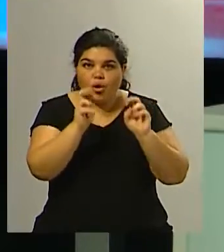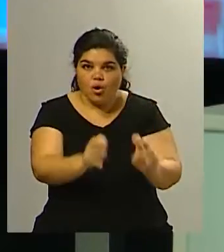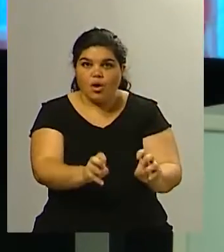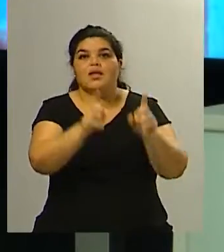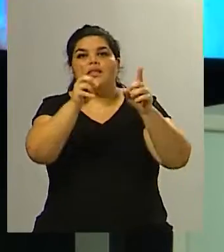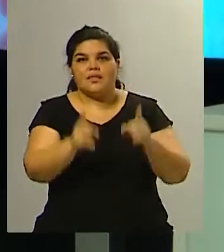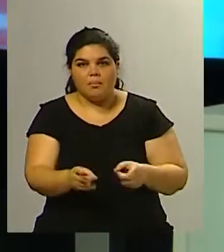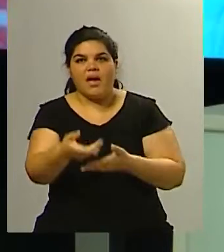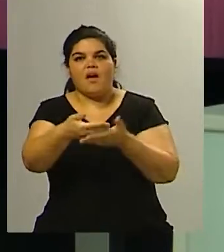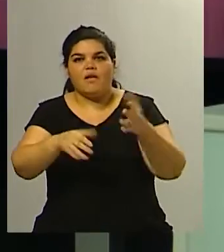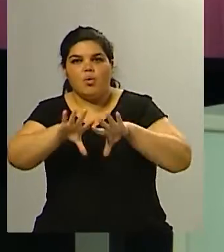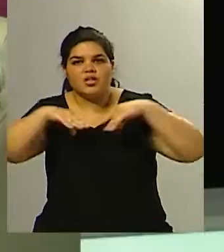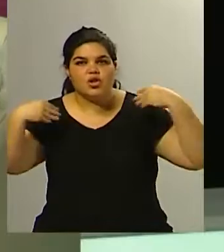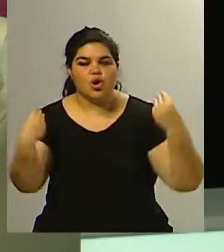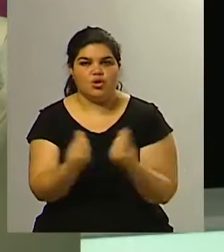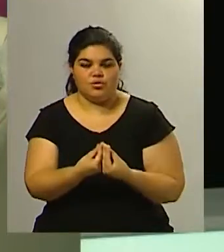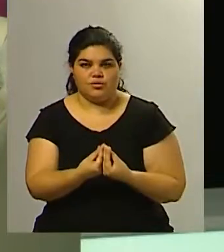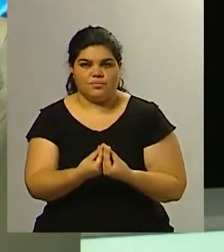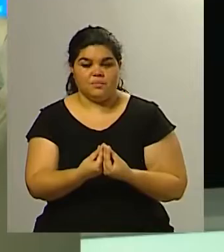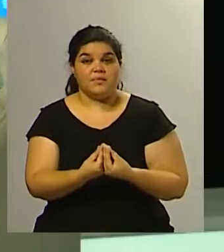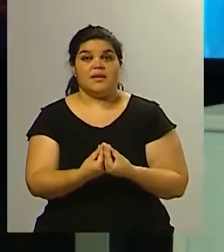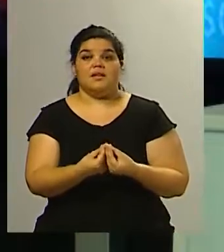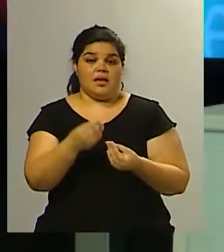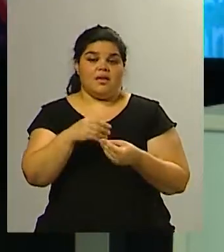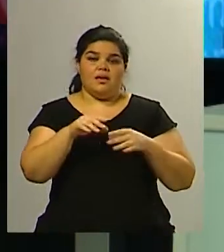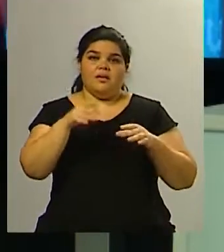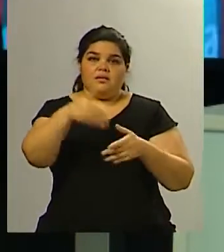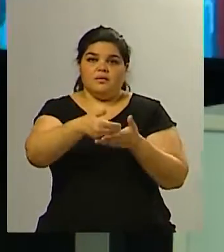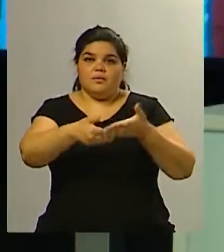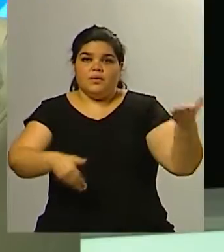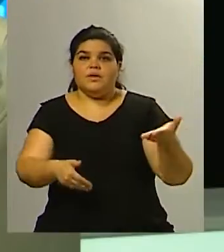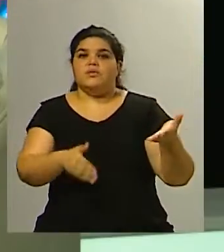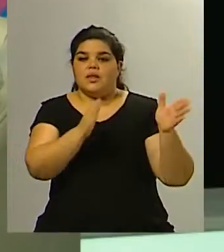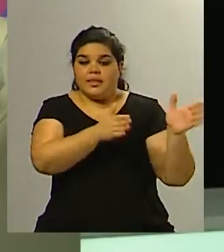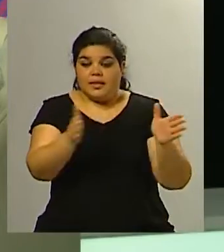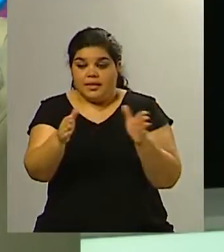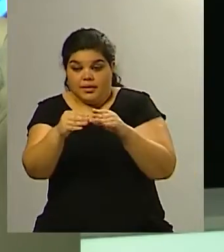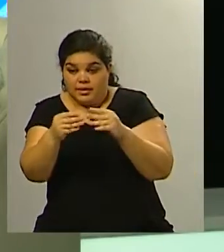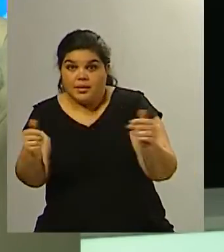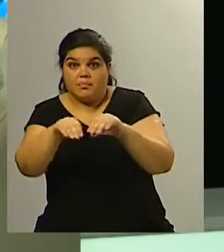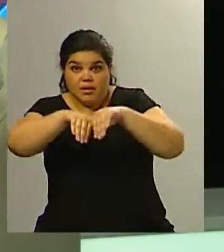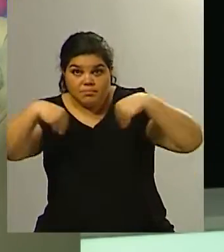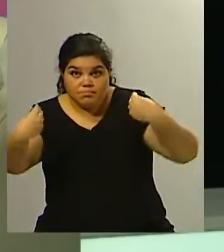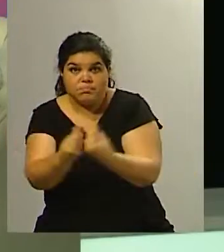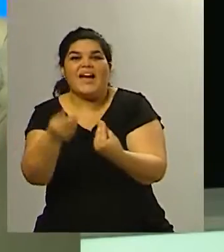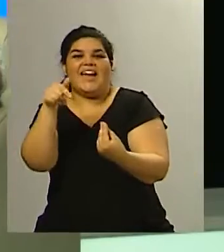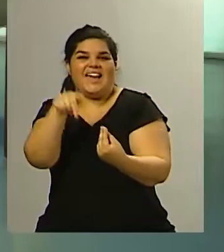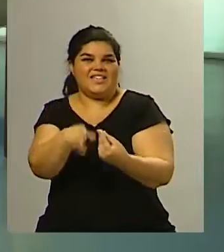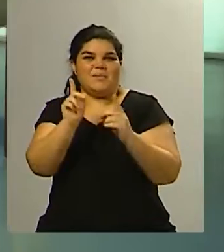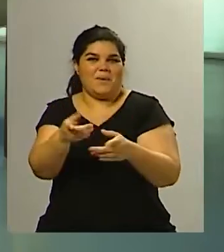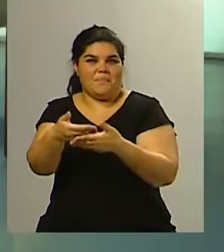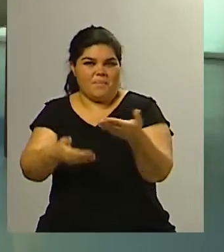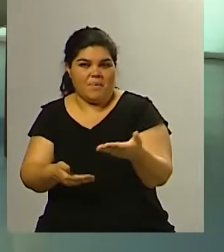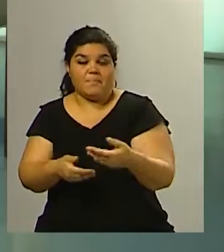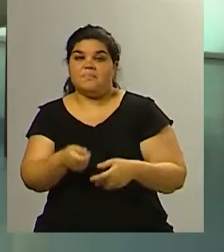integradoras, evaluaciones de cierre de procesos, que justamente esta es la época en la que se llevan a cabo. Ahora que